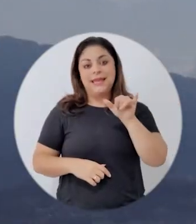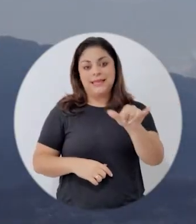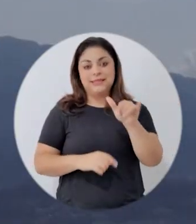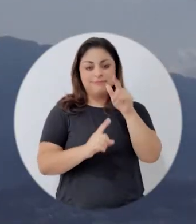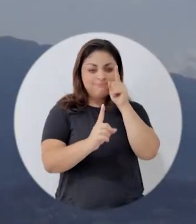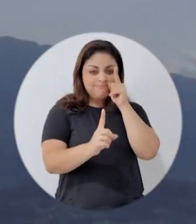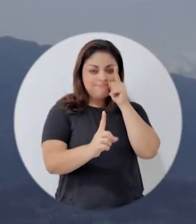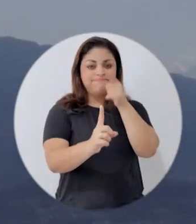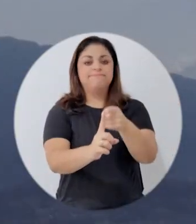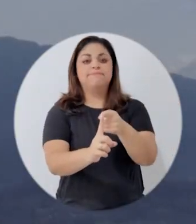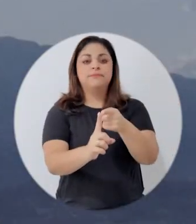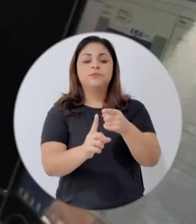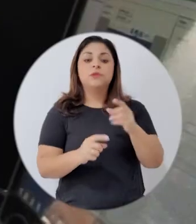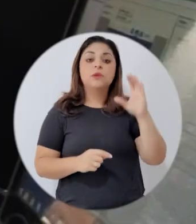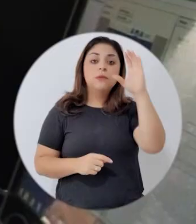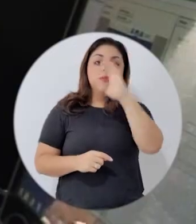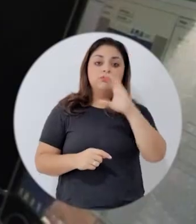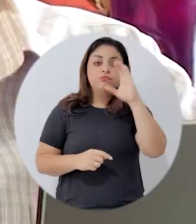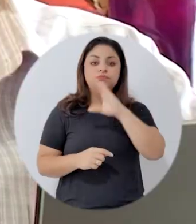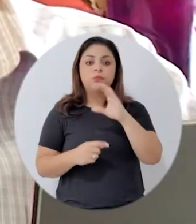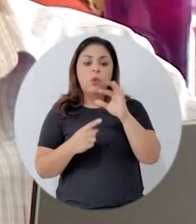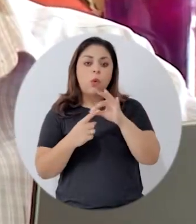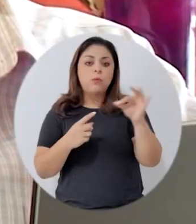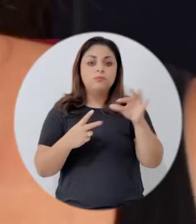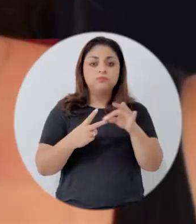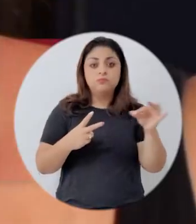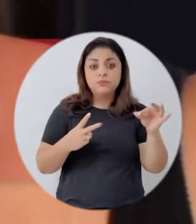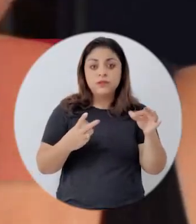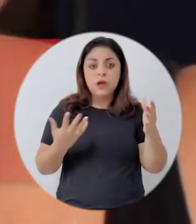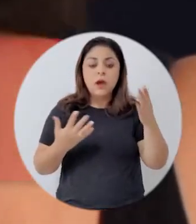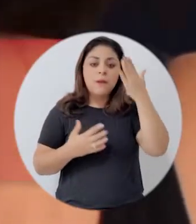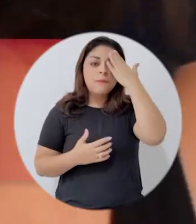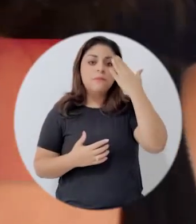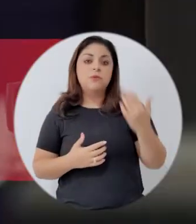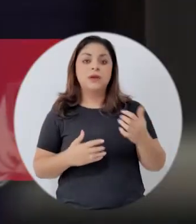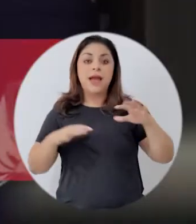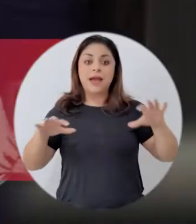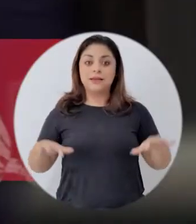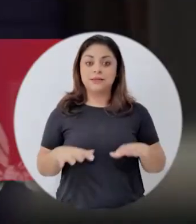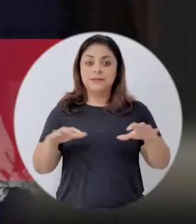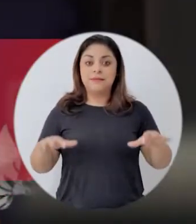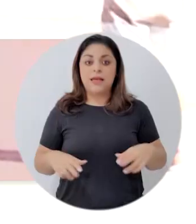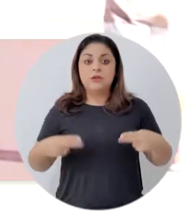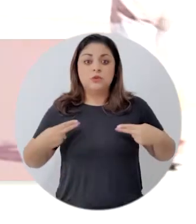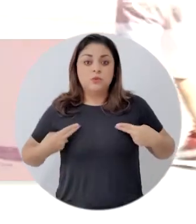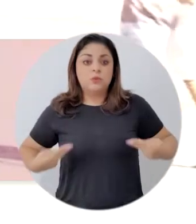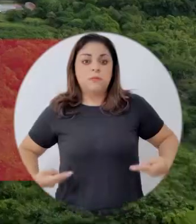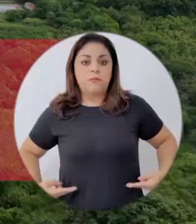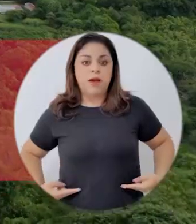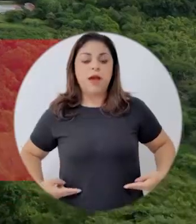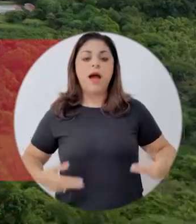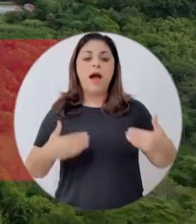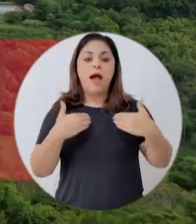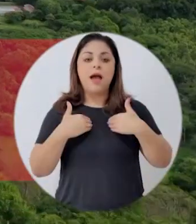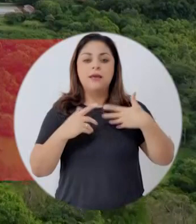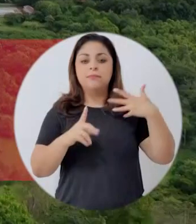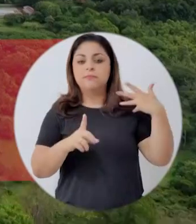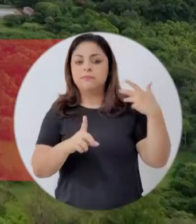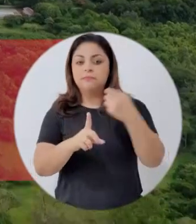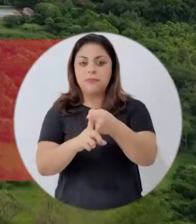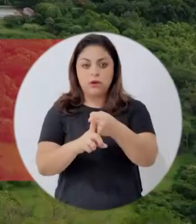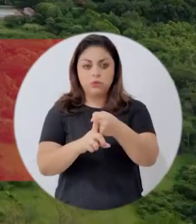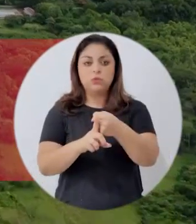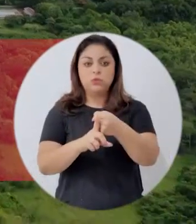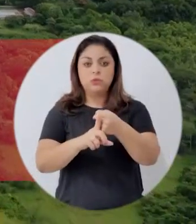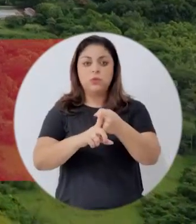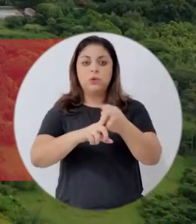Entonces buscamos alternativas porque las actividades humanas siempre van a generar un impacto en el ambiente,